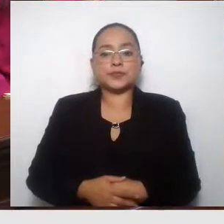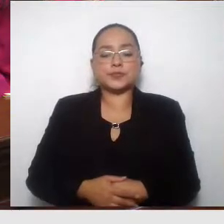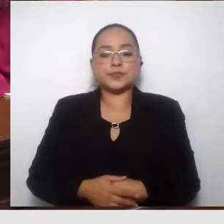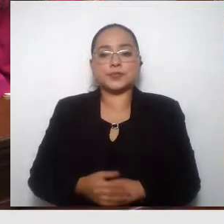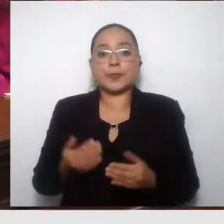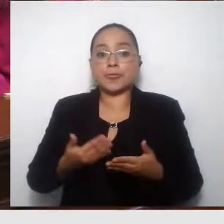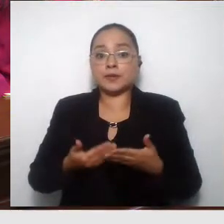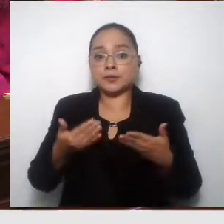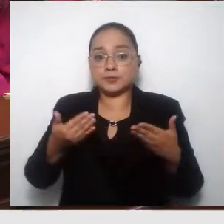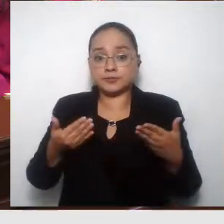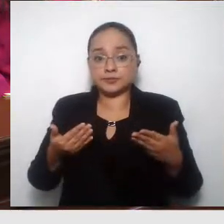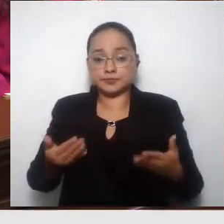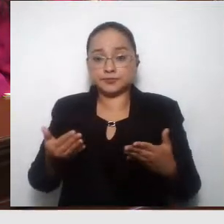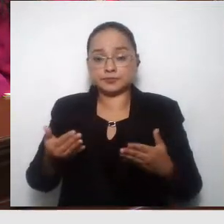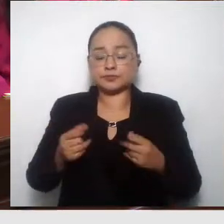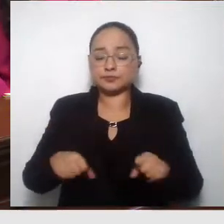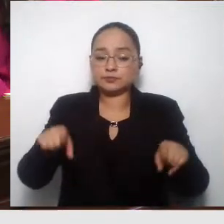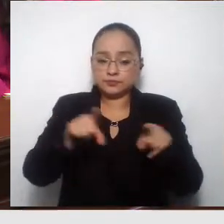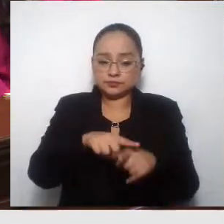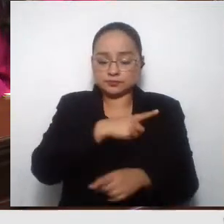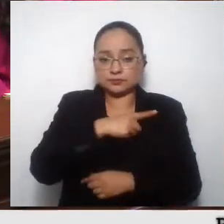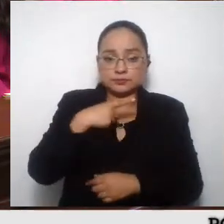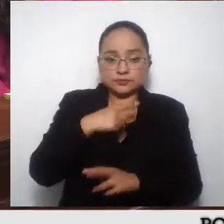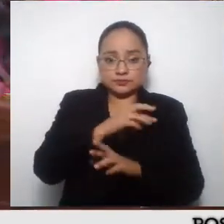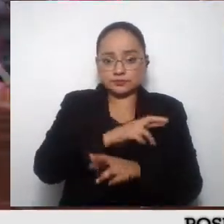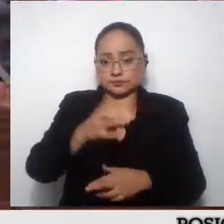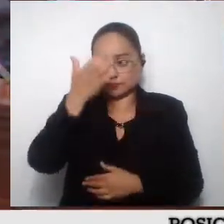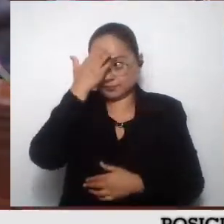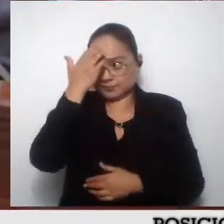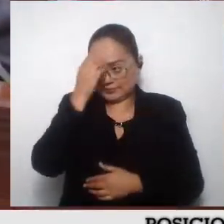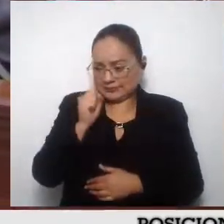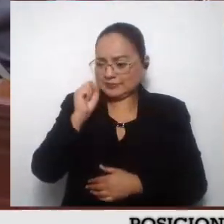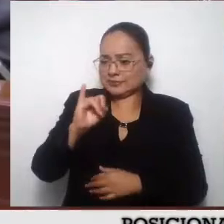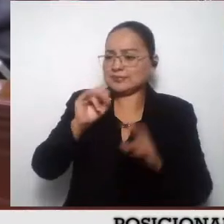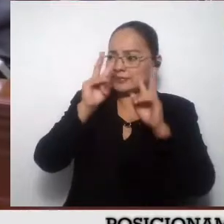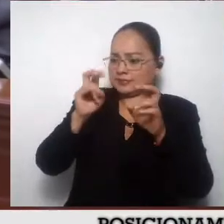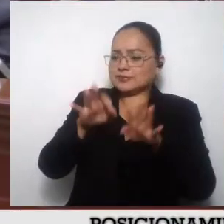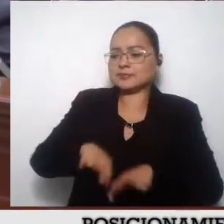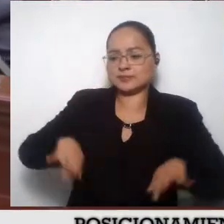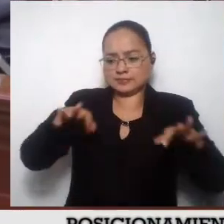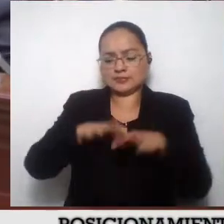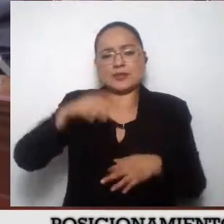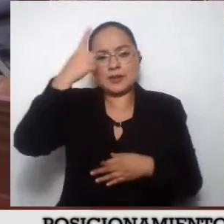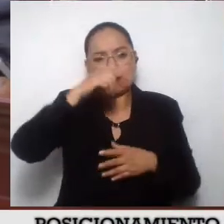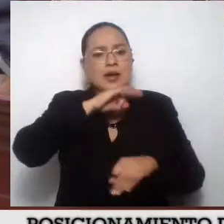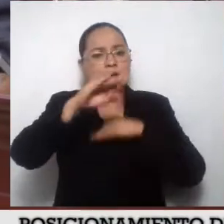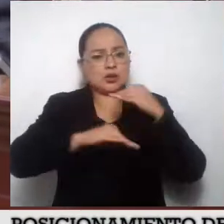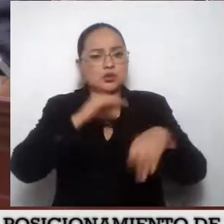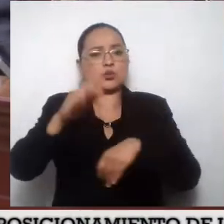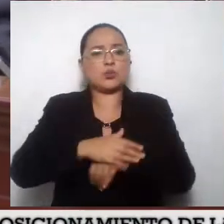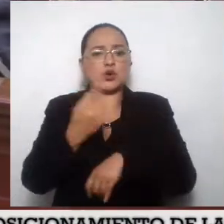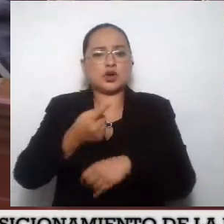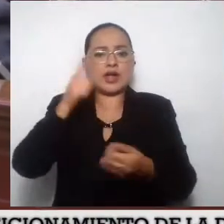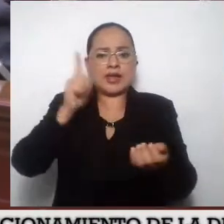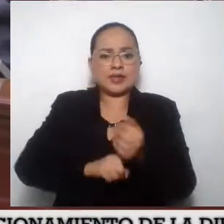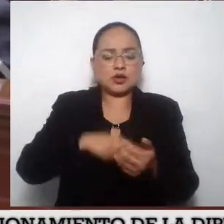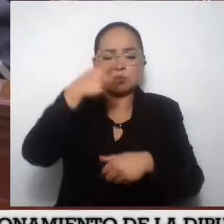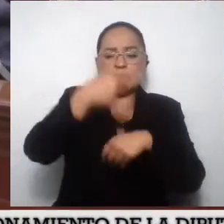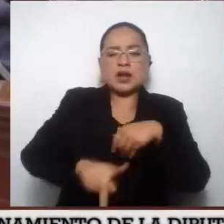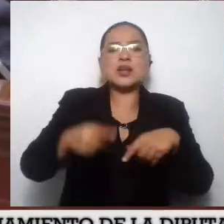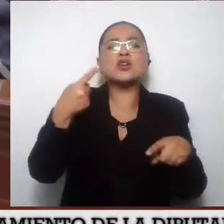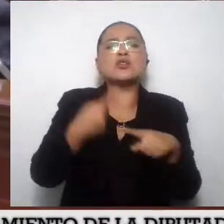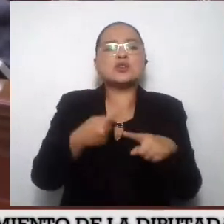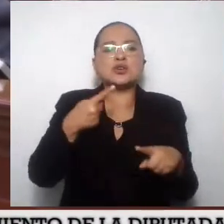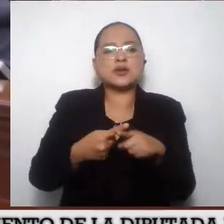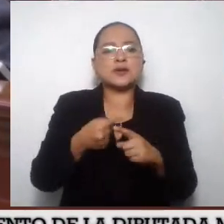hay que reconocer que es un tema que nos preocupa a todos, porque en realidad el riesgo es de nuestros niños en las escuelas.